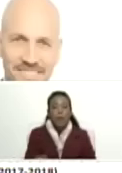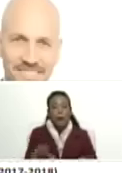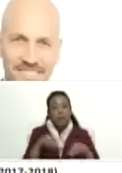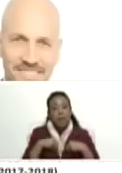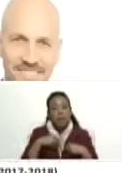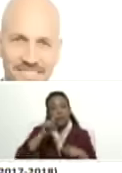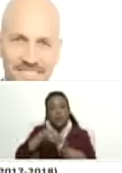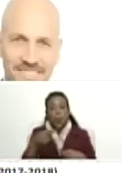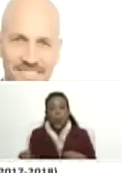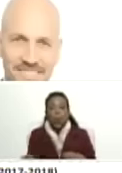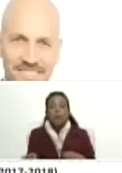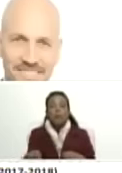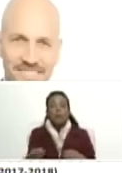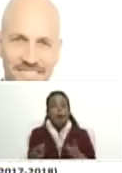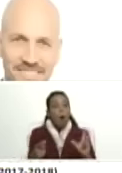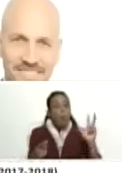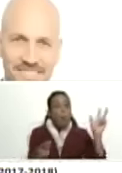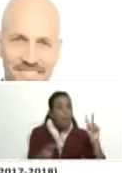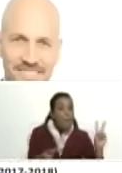aceptados siempre por las partes.